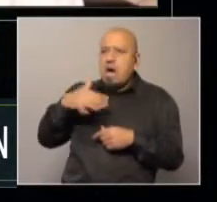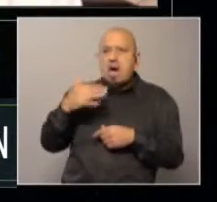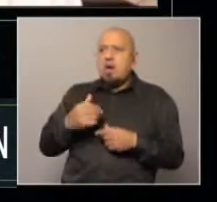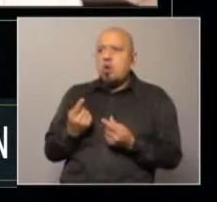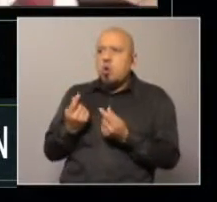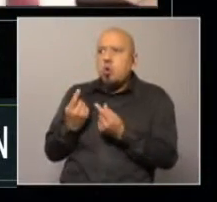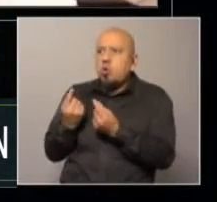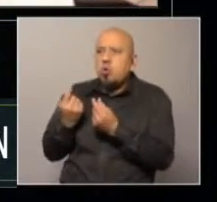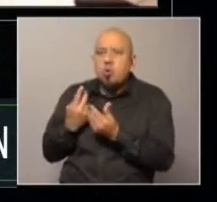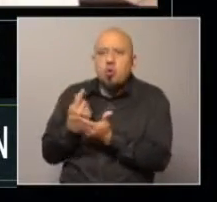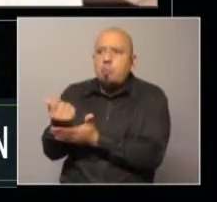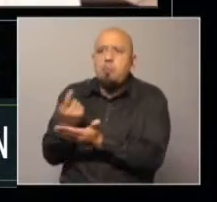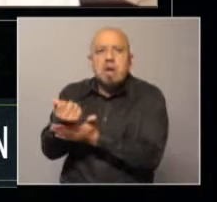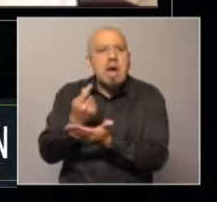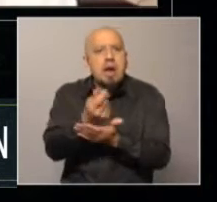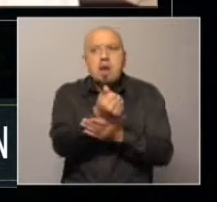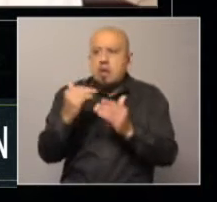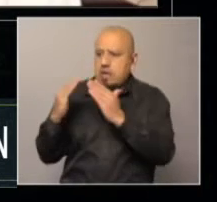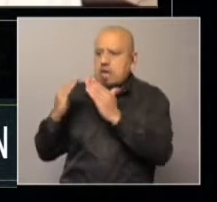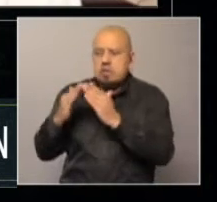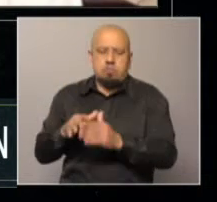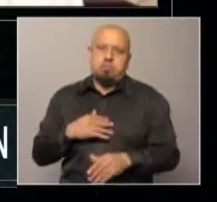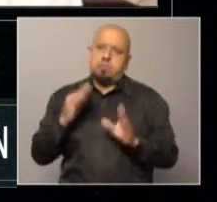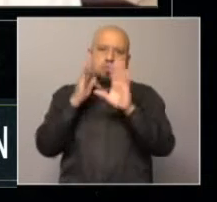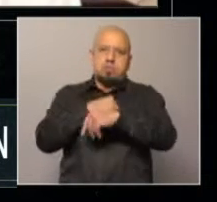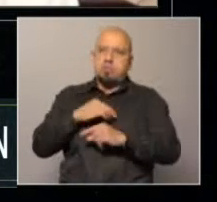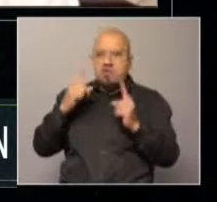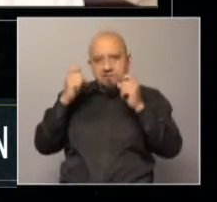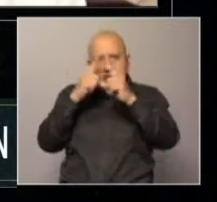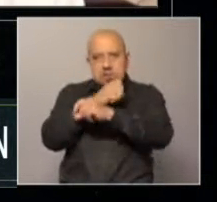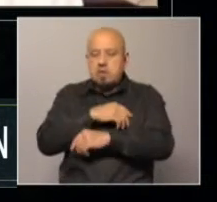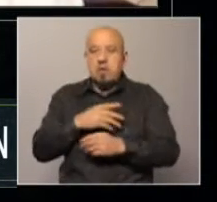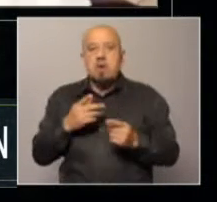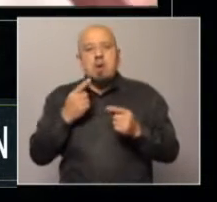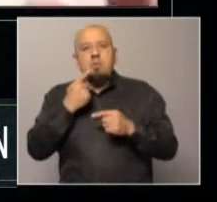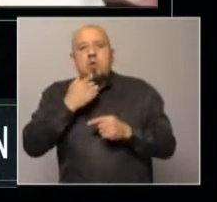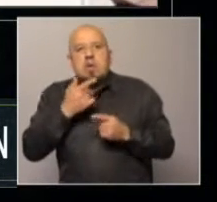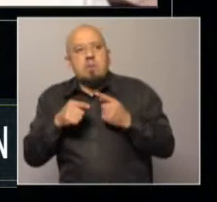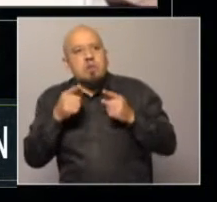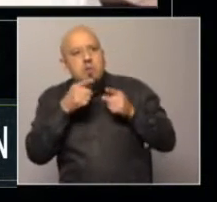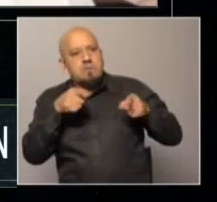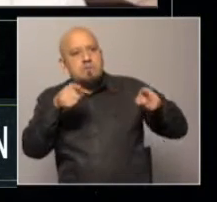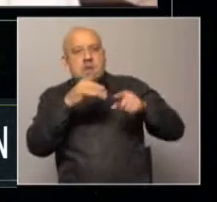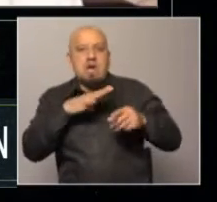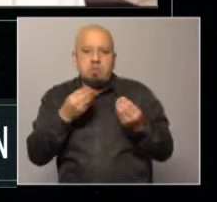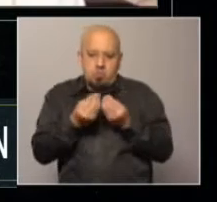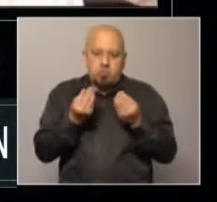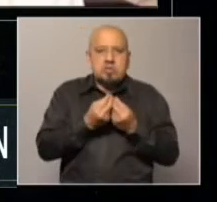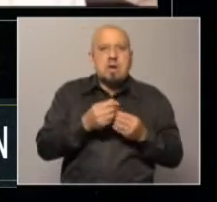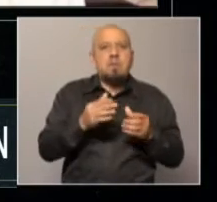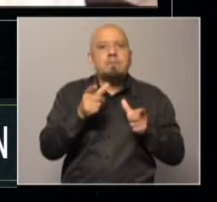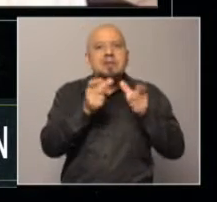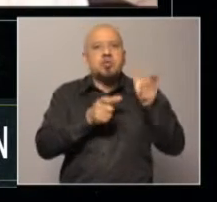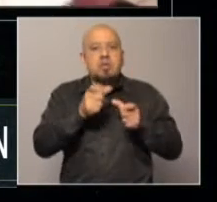la vivienda. O sea, tú vienes hoy día a Santiago y lo que vas a ver en la Alameda son carpas de gente viviendo en